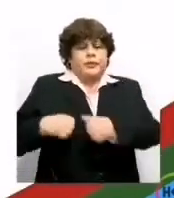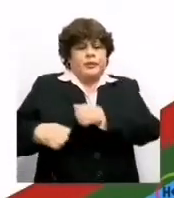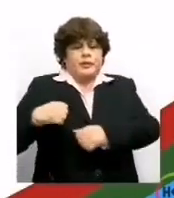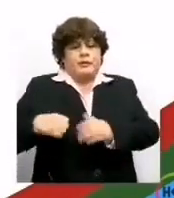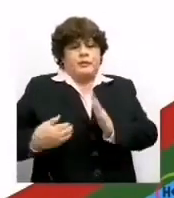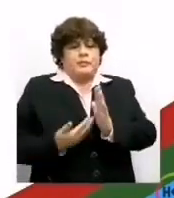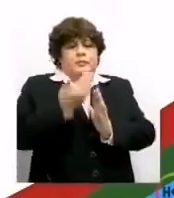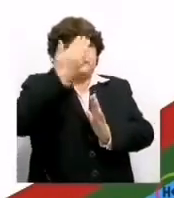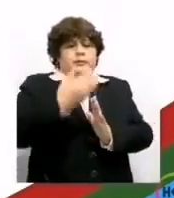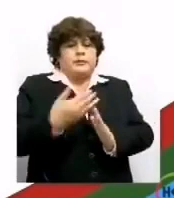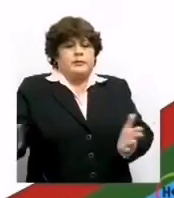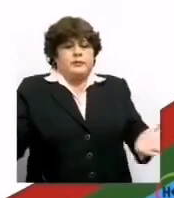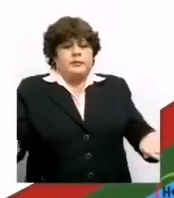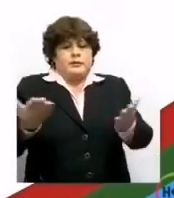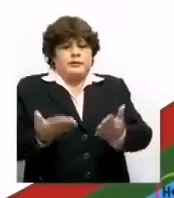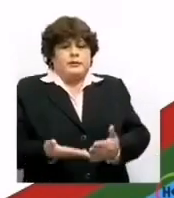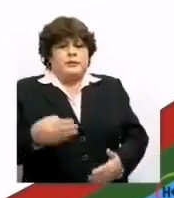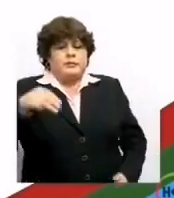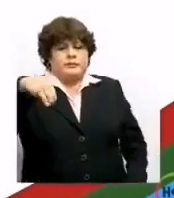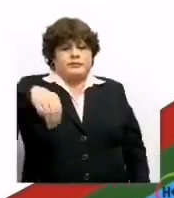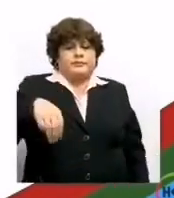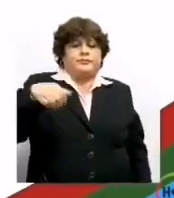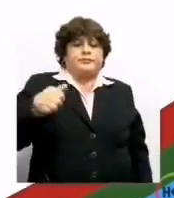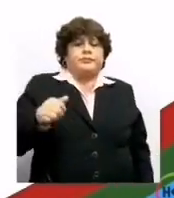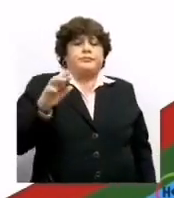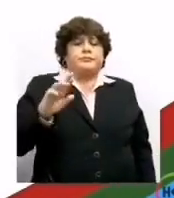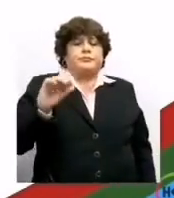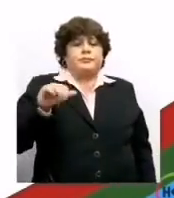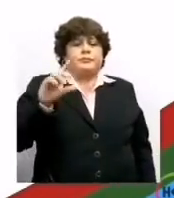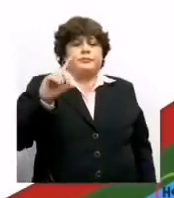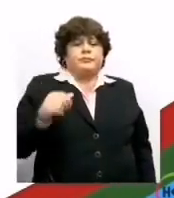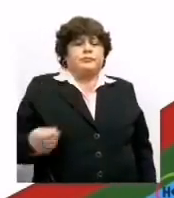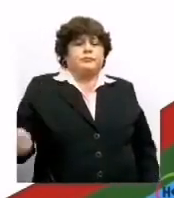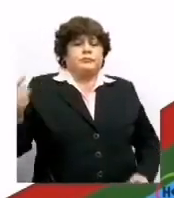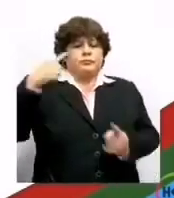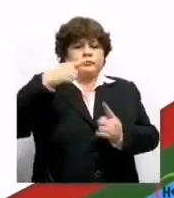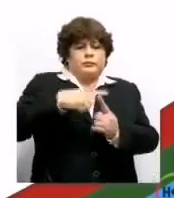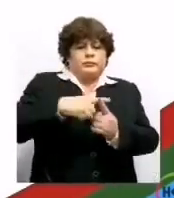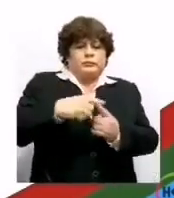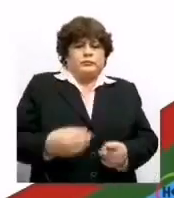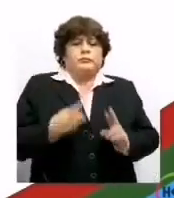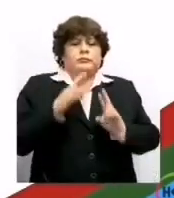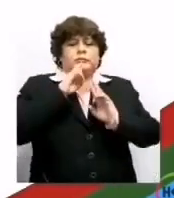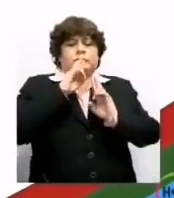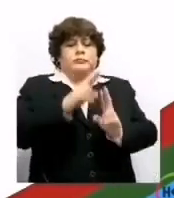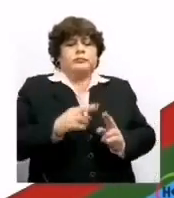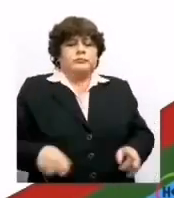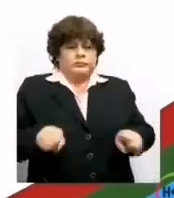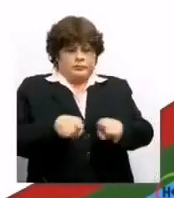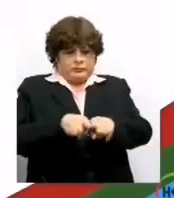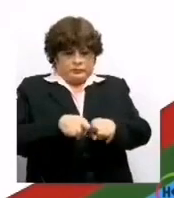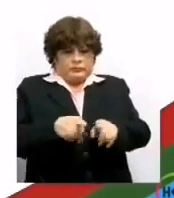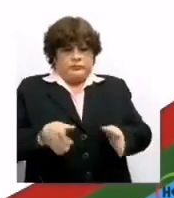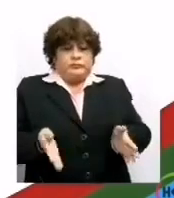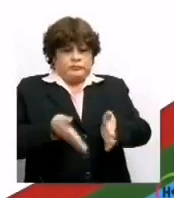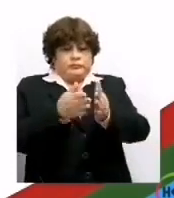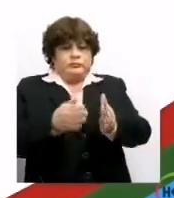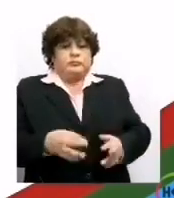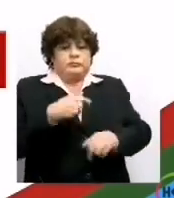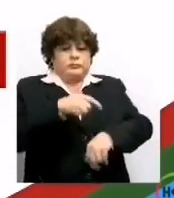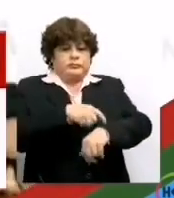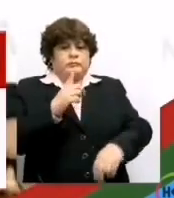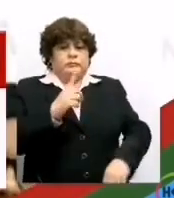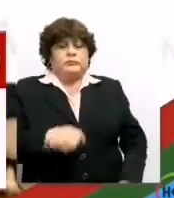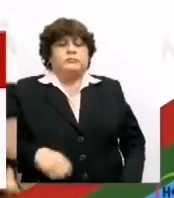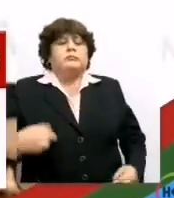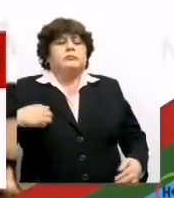para el progreso ahora invitamos el señor Marino lavado del movimiento regional súmate para responder en esta misma línea tiene un minuto desde